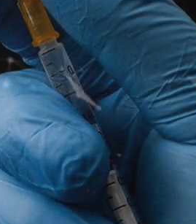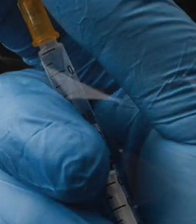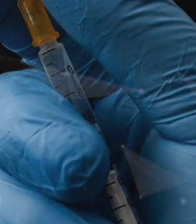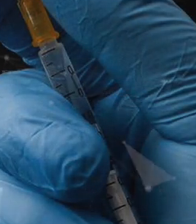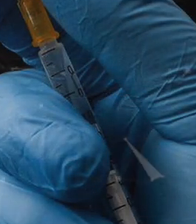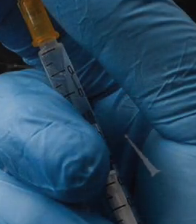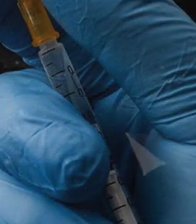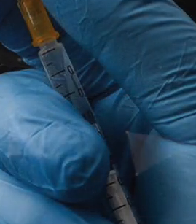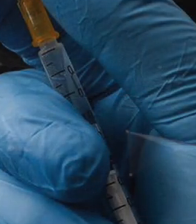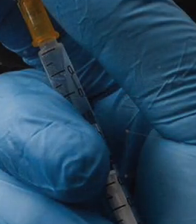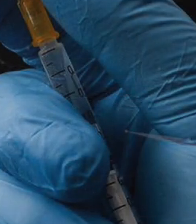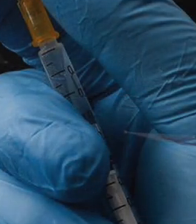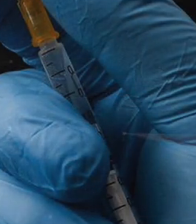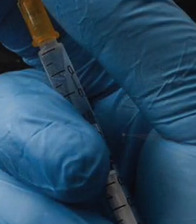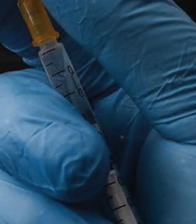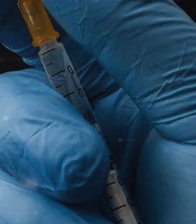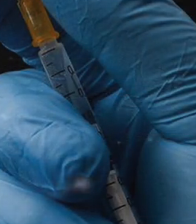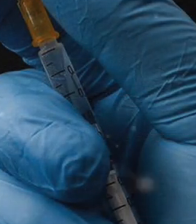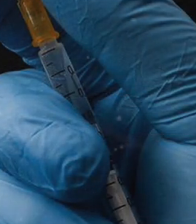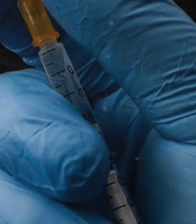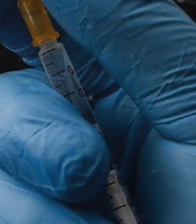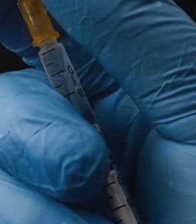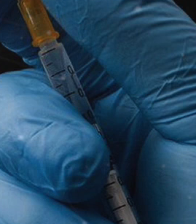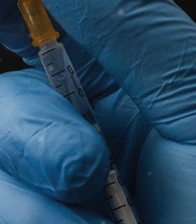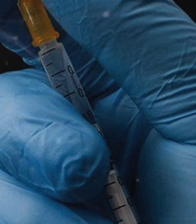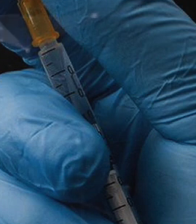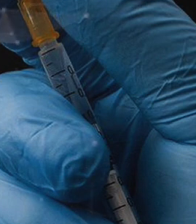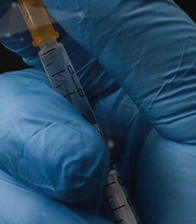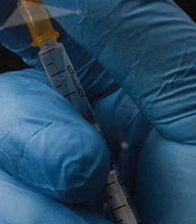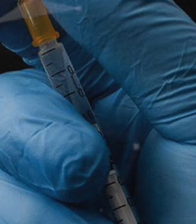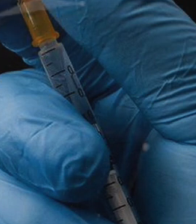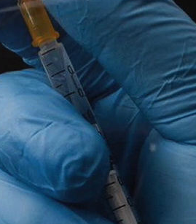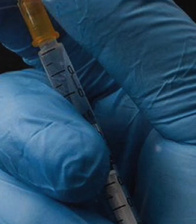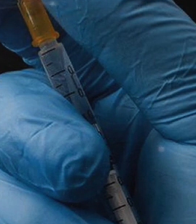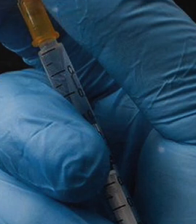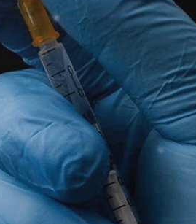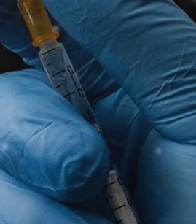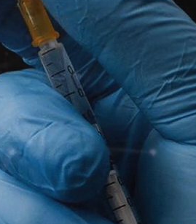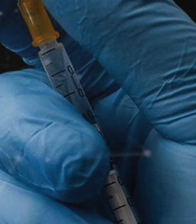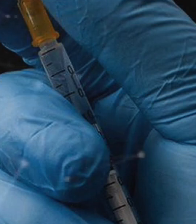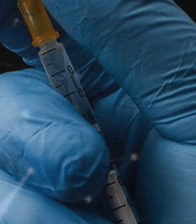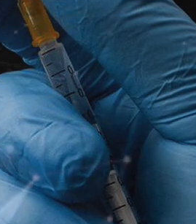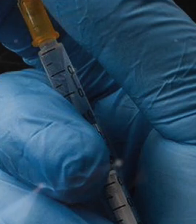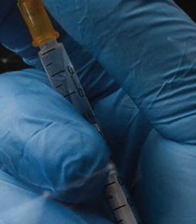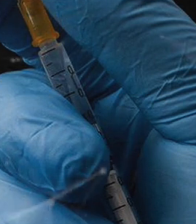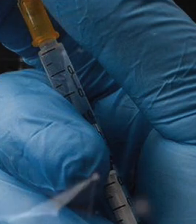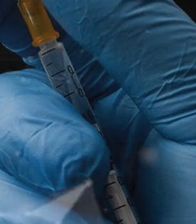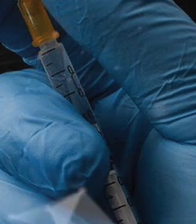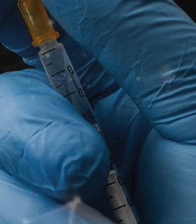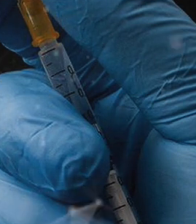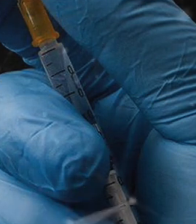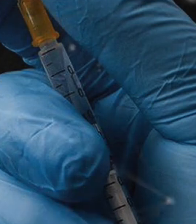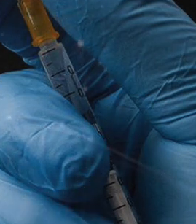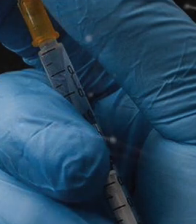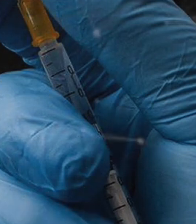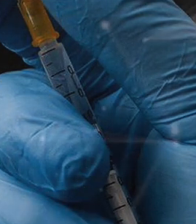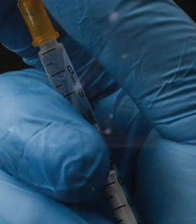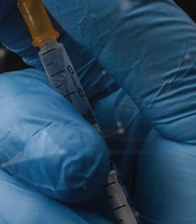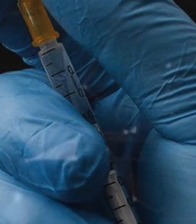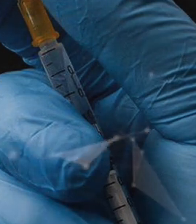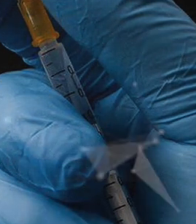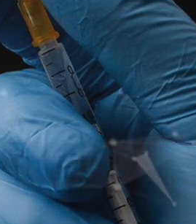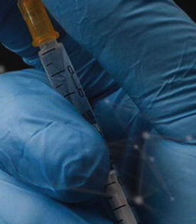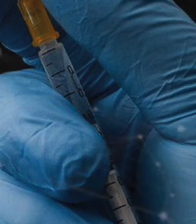Mantente informado y visita nuestra cuenta de Twitter, @escuchadiario, donde podrás encontrar notas destacadas y lo más reciente de